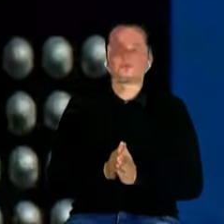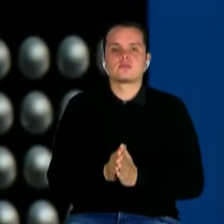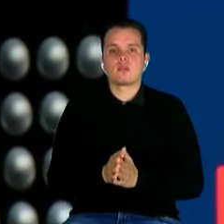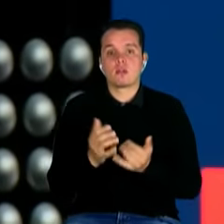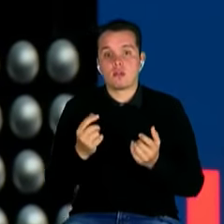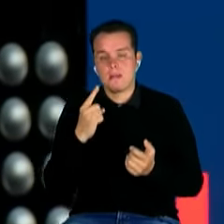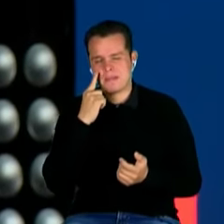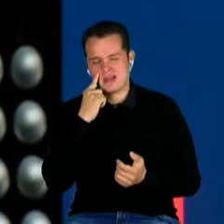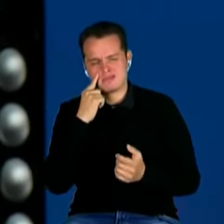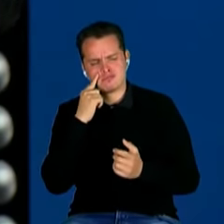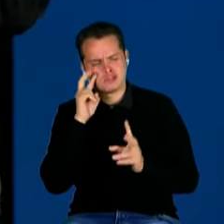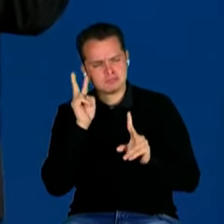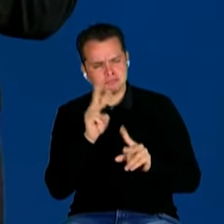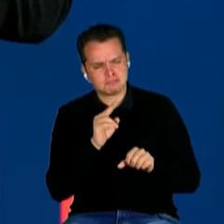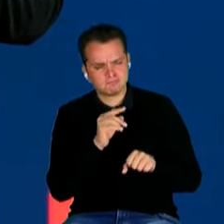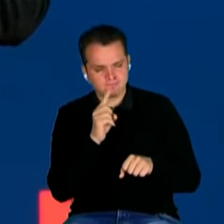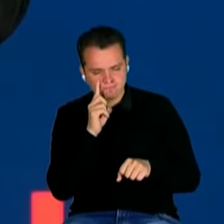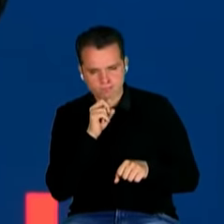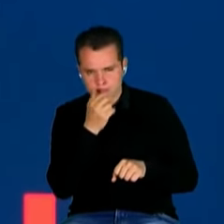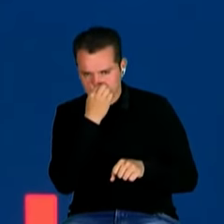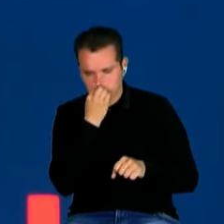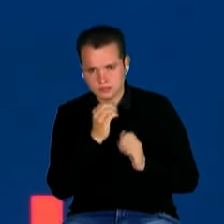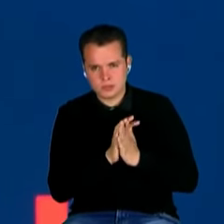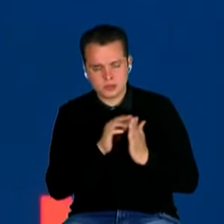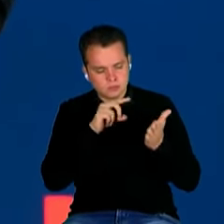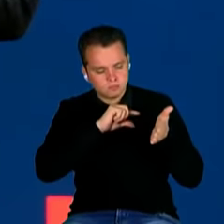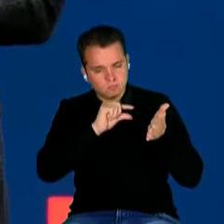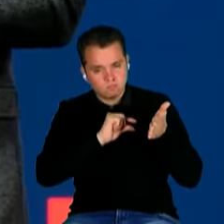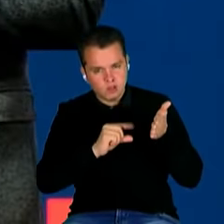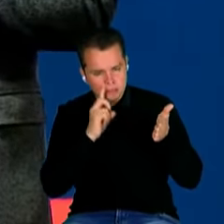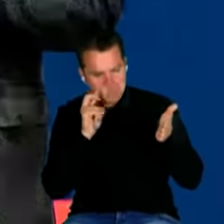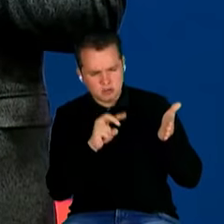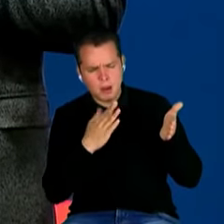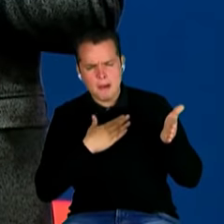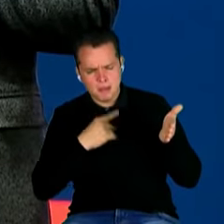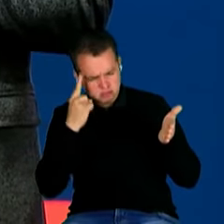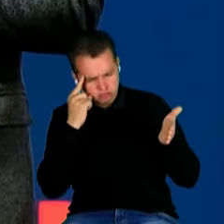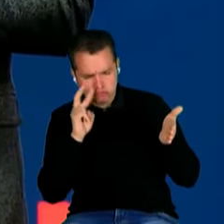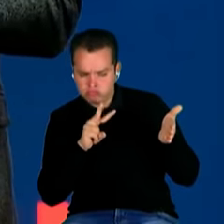Ahora, a mí me llama la atención algo más en este texto.